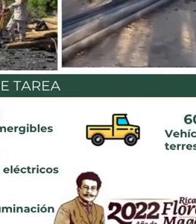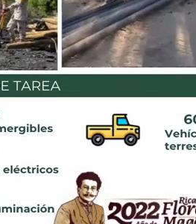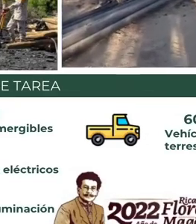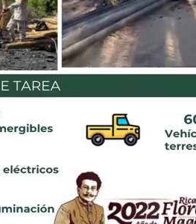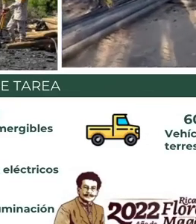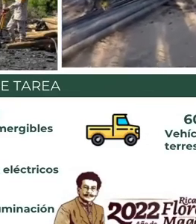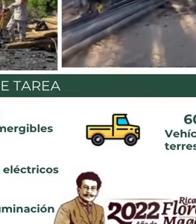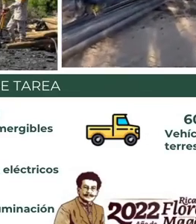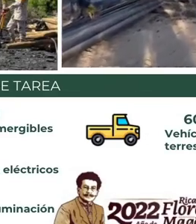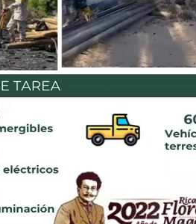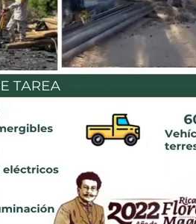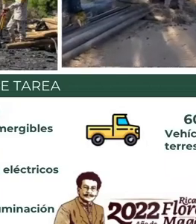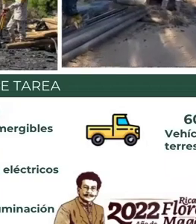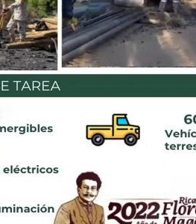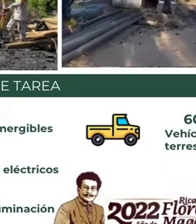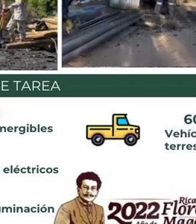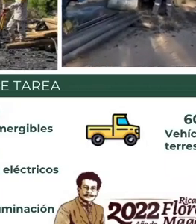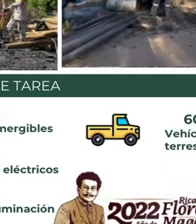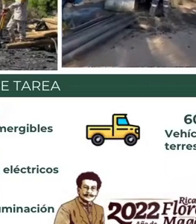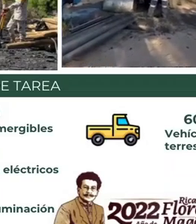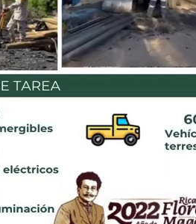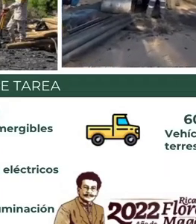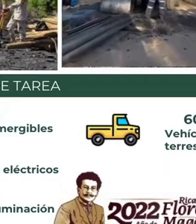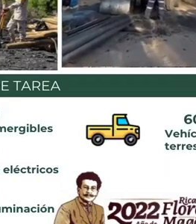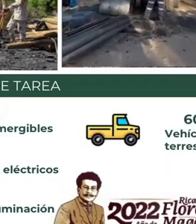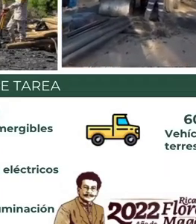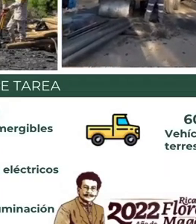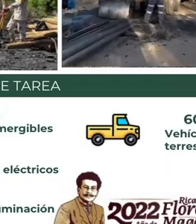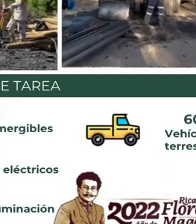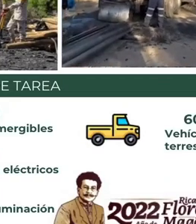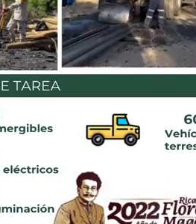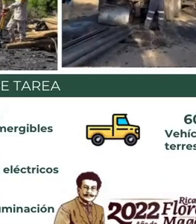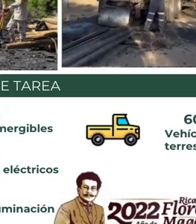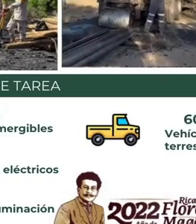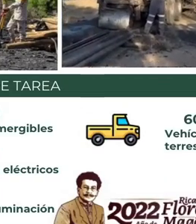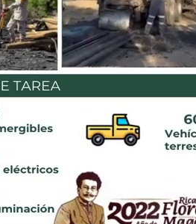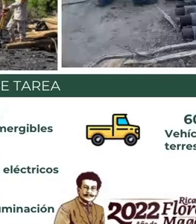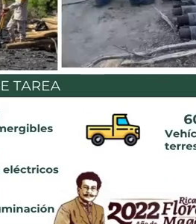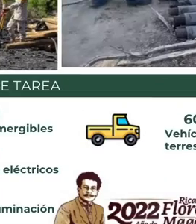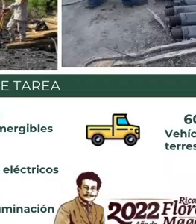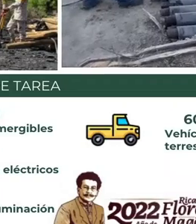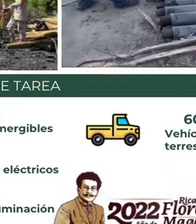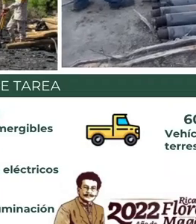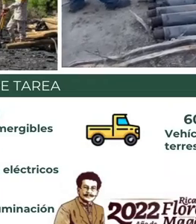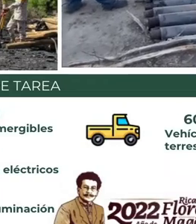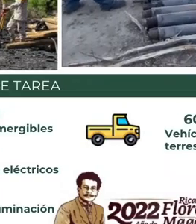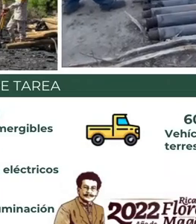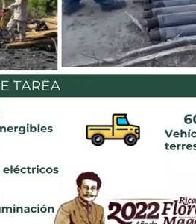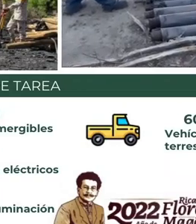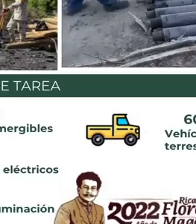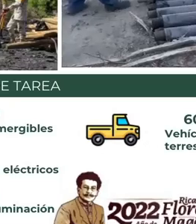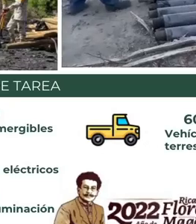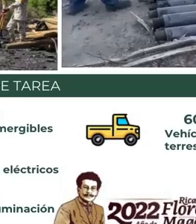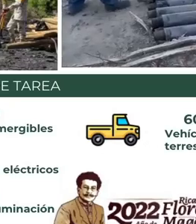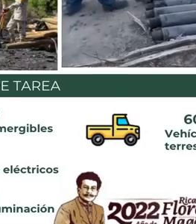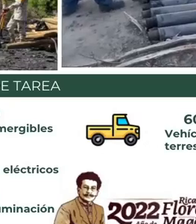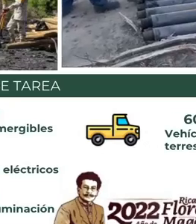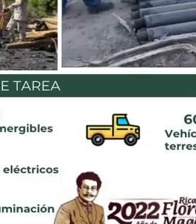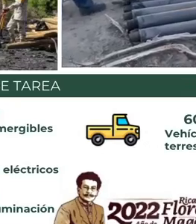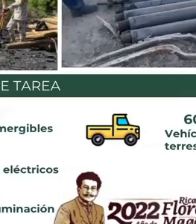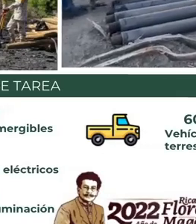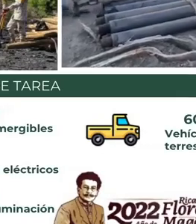extrayendo 60 litros por segundo aproximadamente y se tiene un volumen de extracción diario de